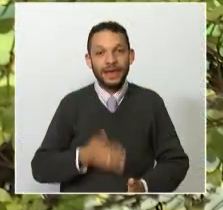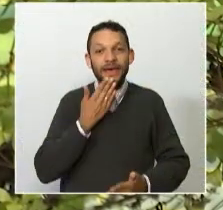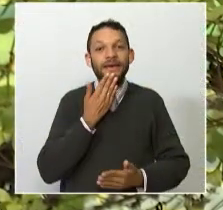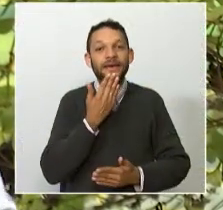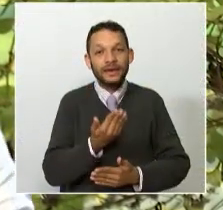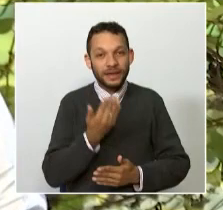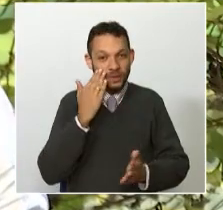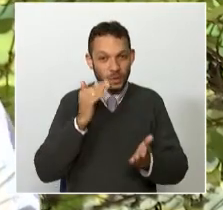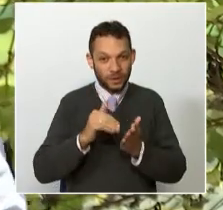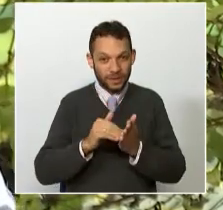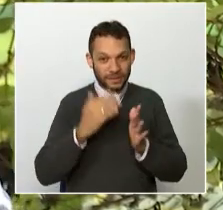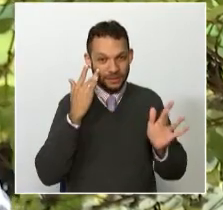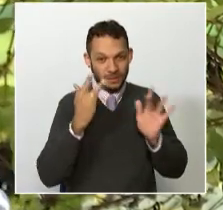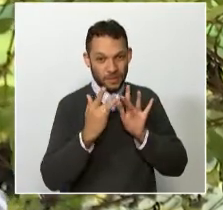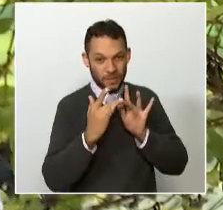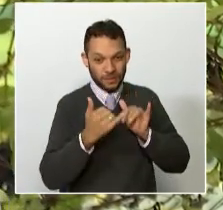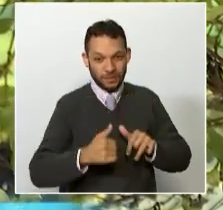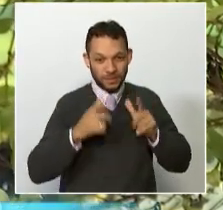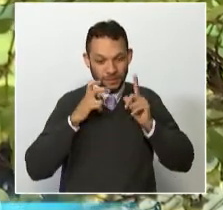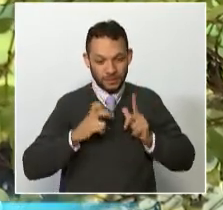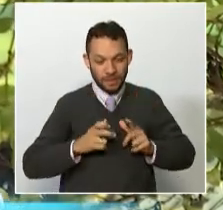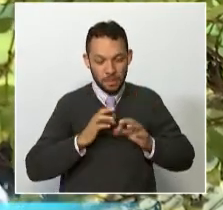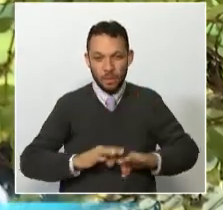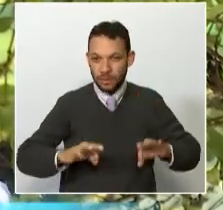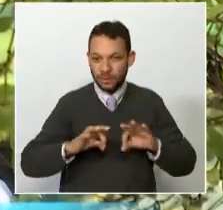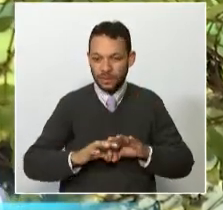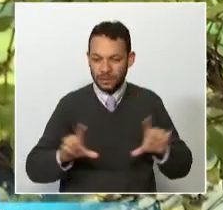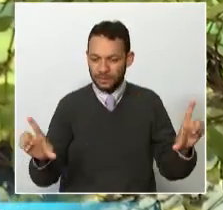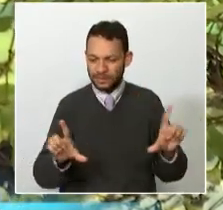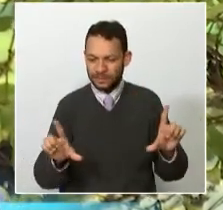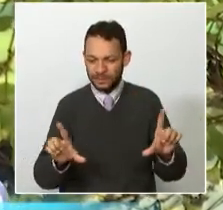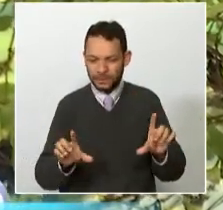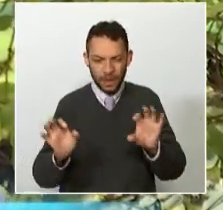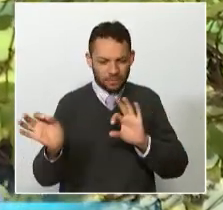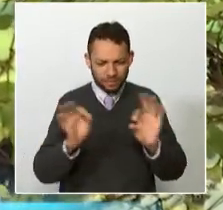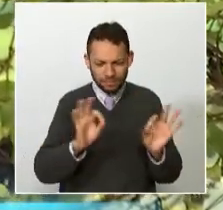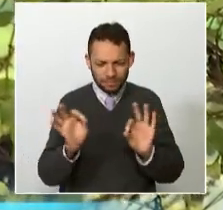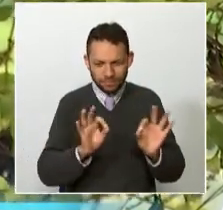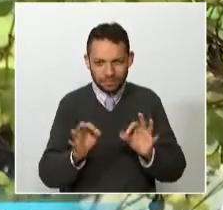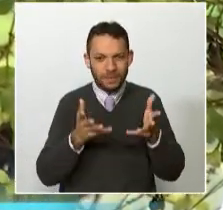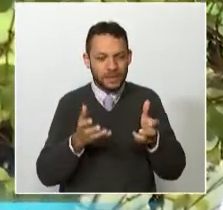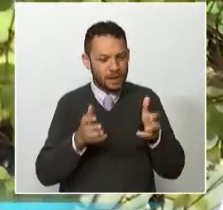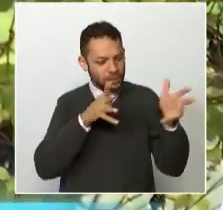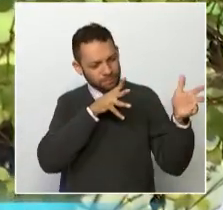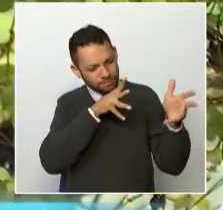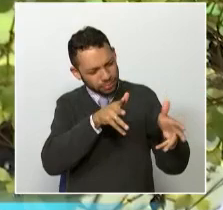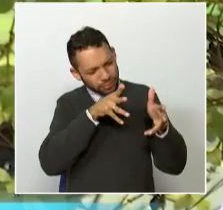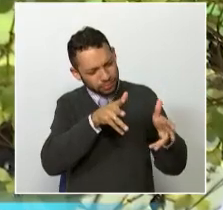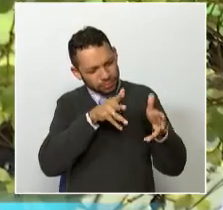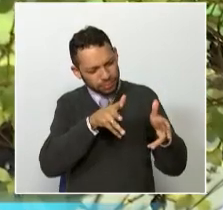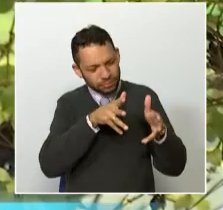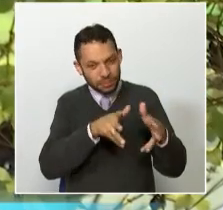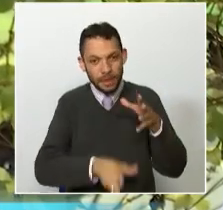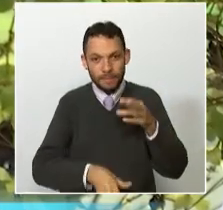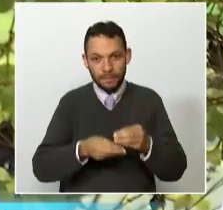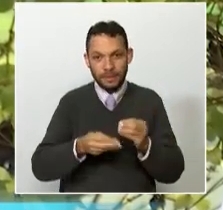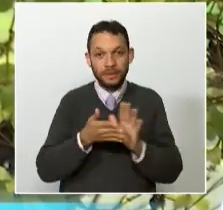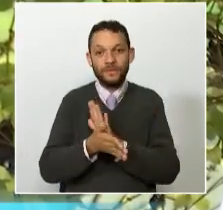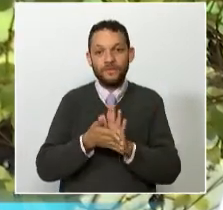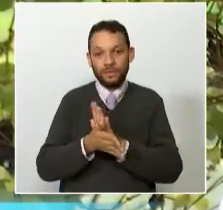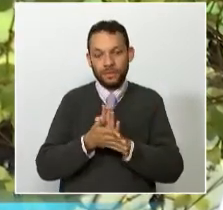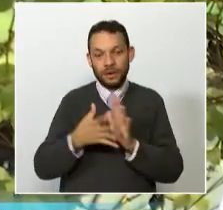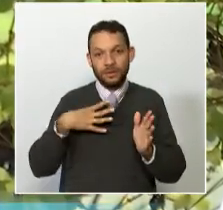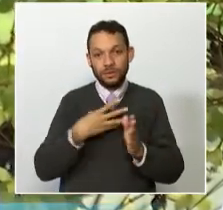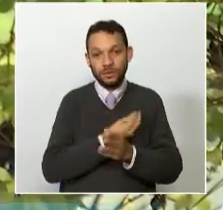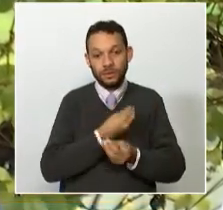Muchas gracias por estar nuevamente con nosotros en una nueva edición de Conexión Vital, un programa de prevención y educación en salud. Recuerden que con estos programas